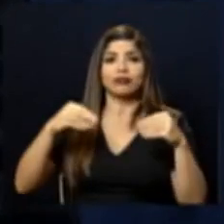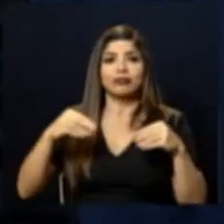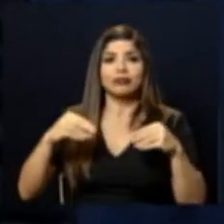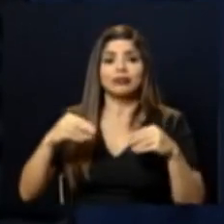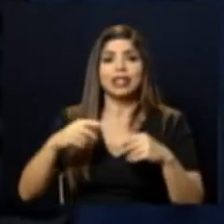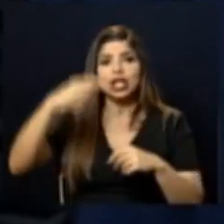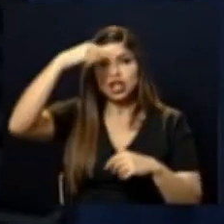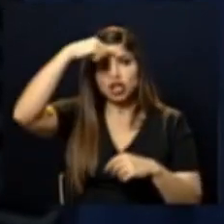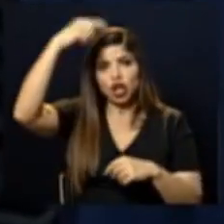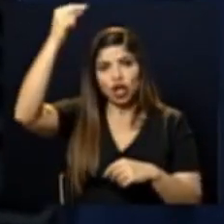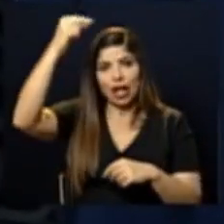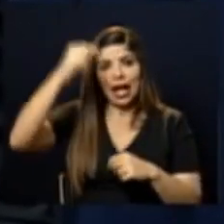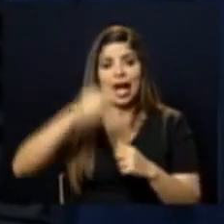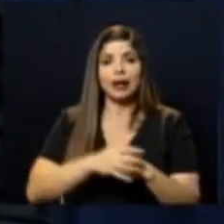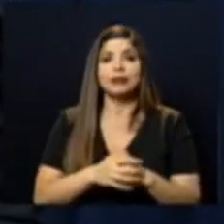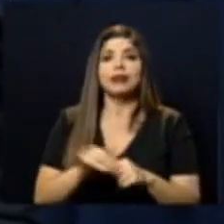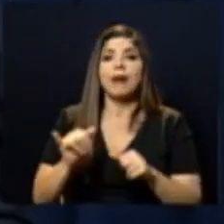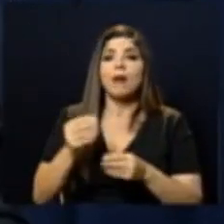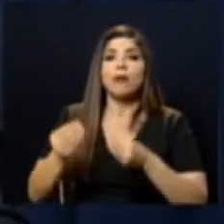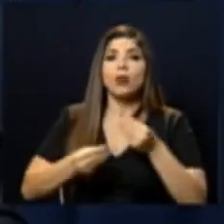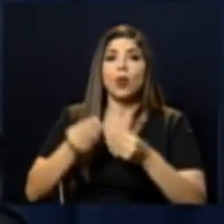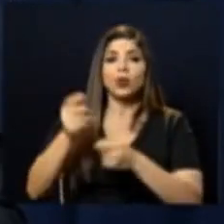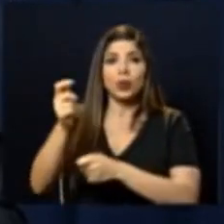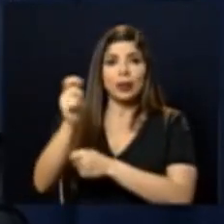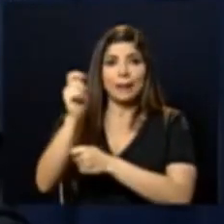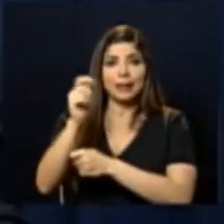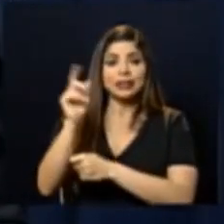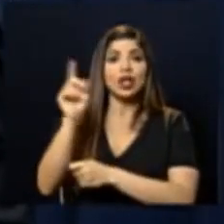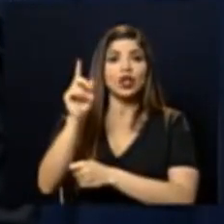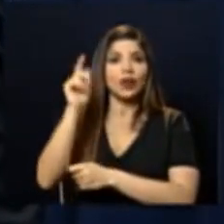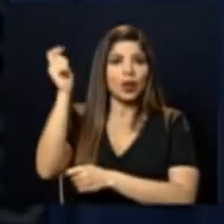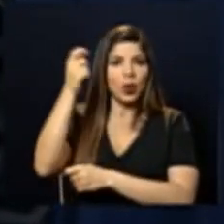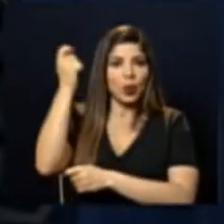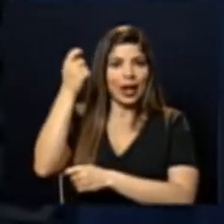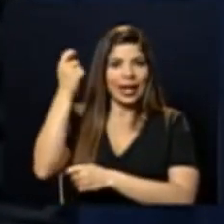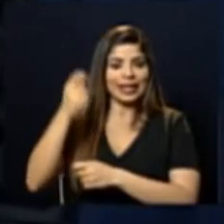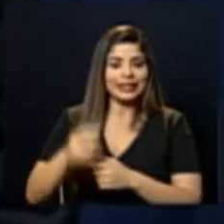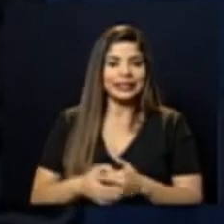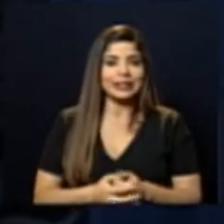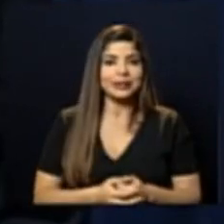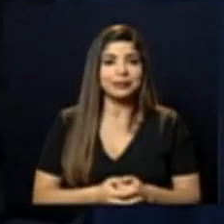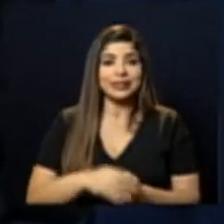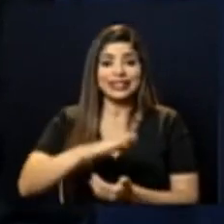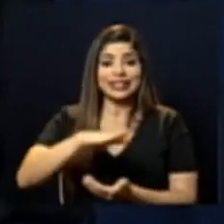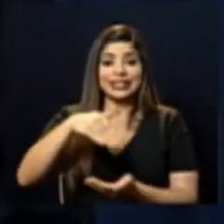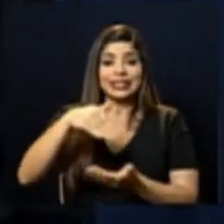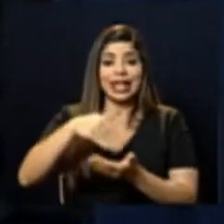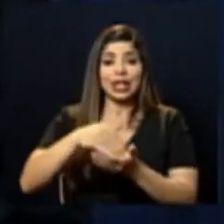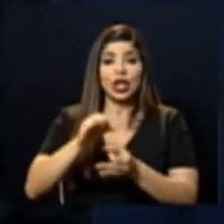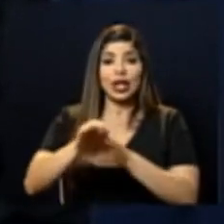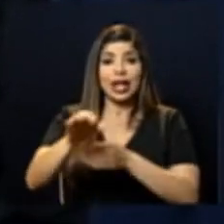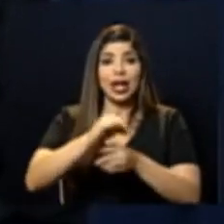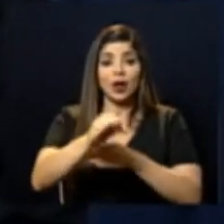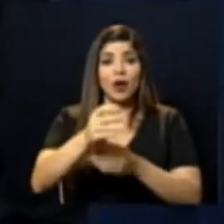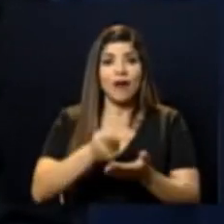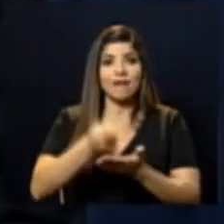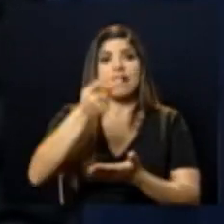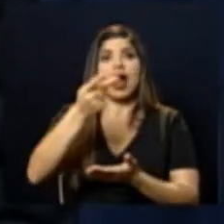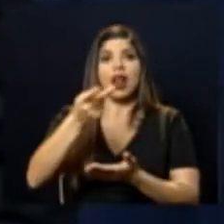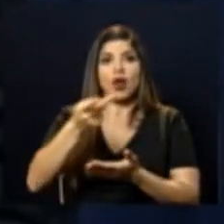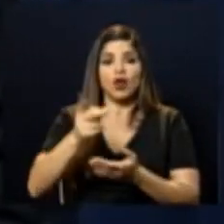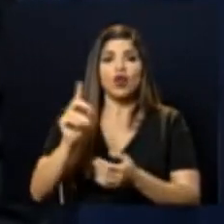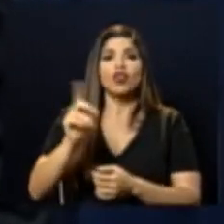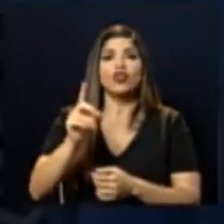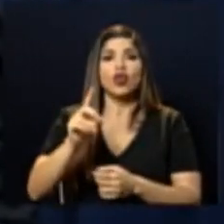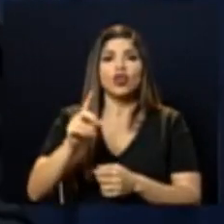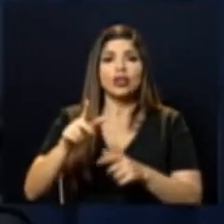región Chorotega y productos pesqueros en Guanacaste, los centros regionales de valor agregado en